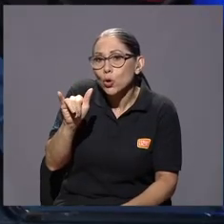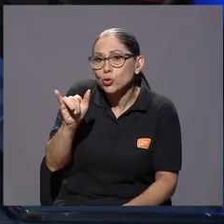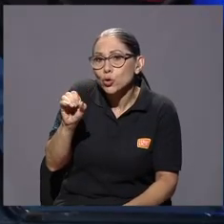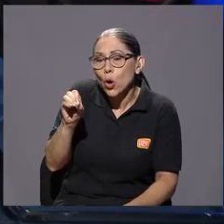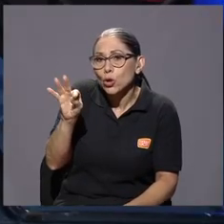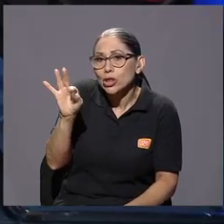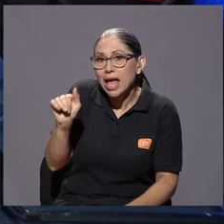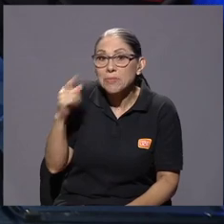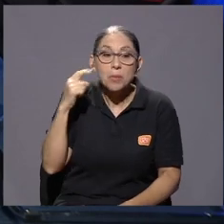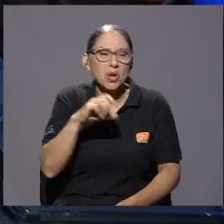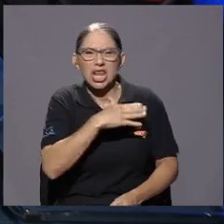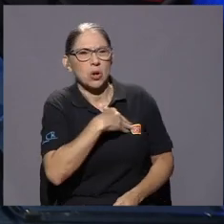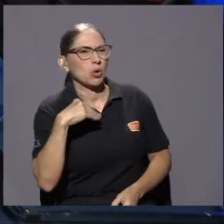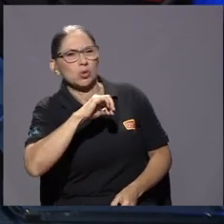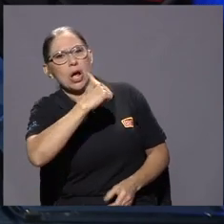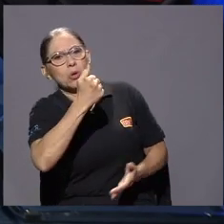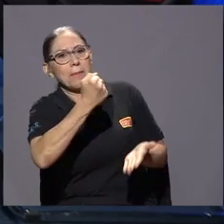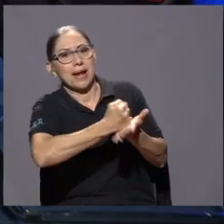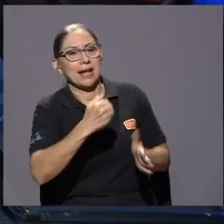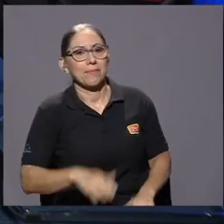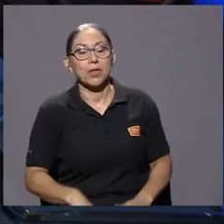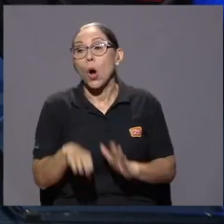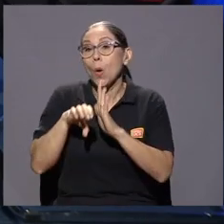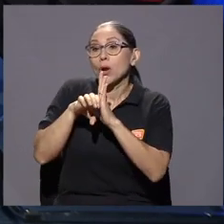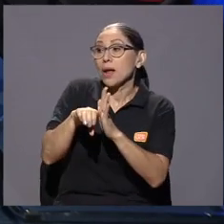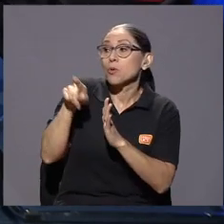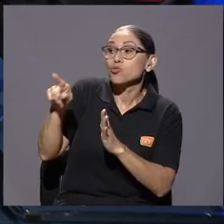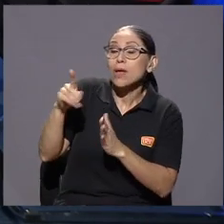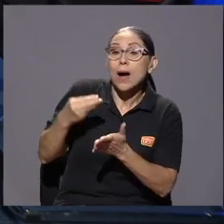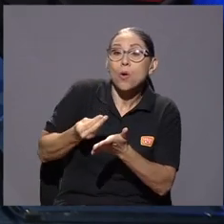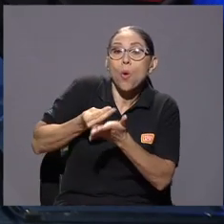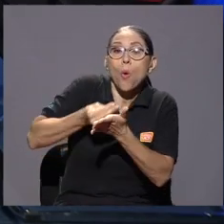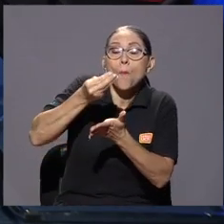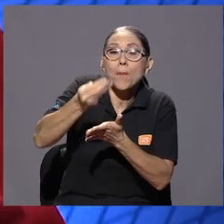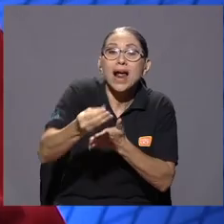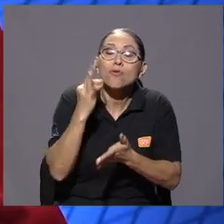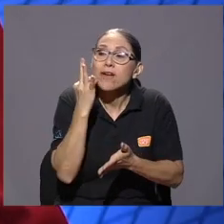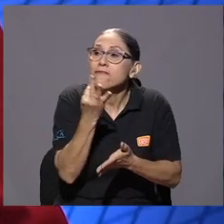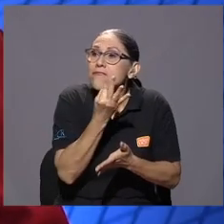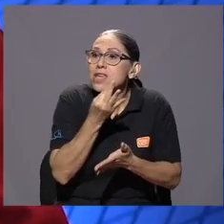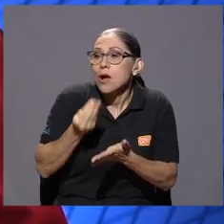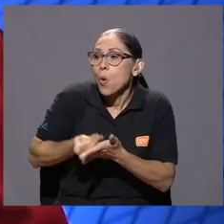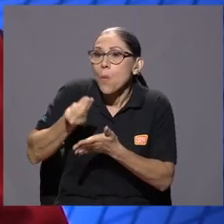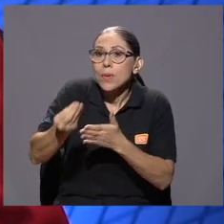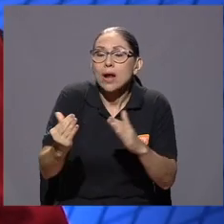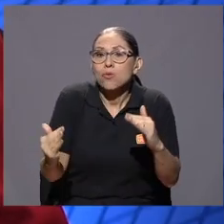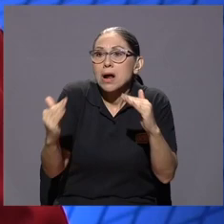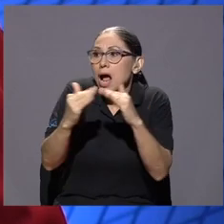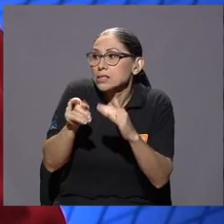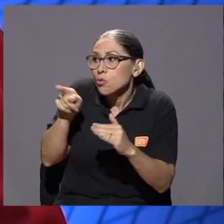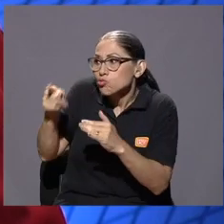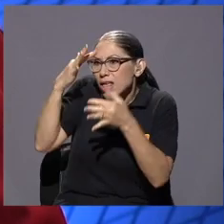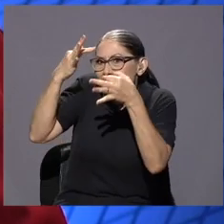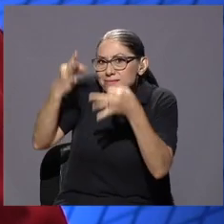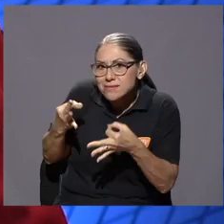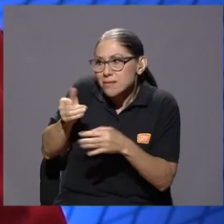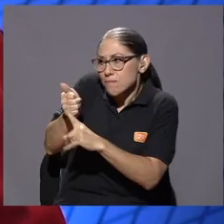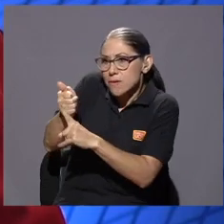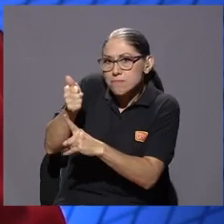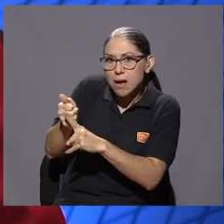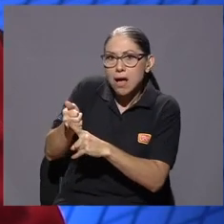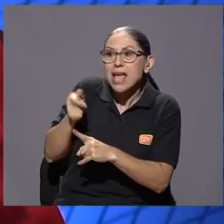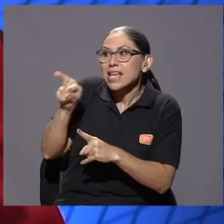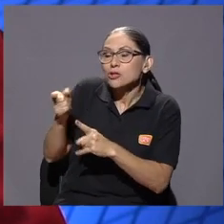Entonces, vas a comprar X propiedad o vas a comprar tal finca, esa es tu autonomía de la voluntad. Te